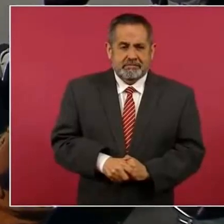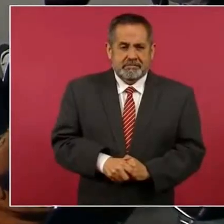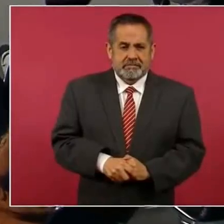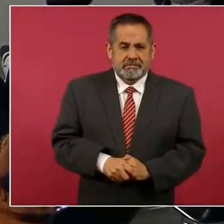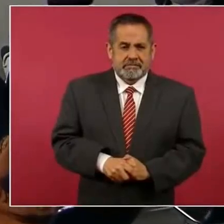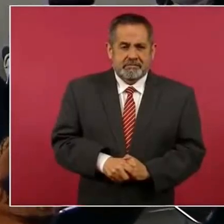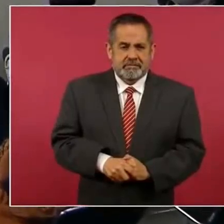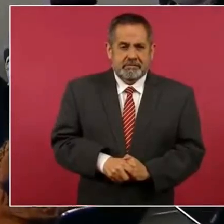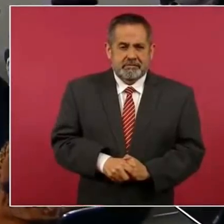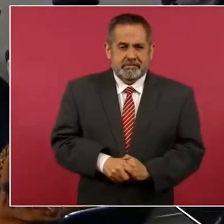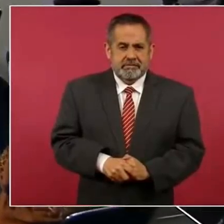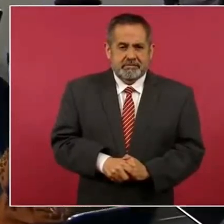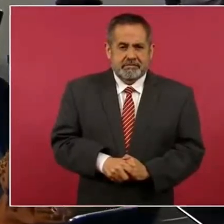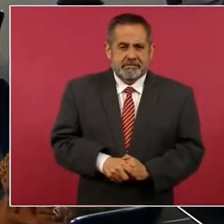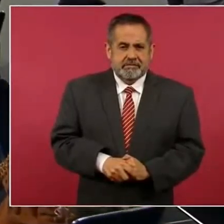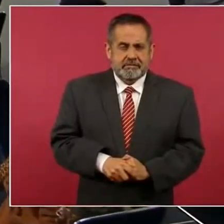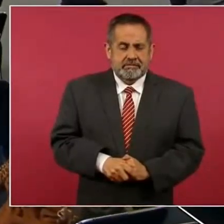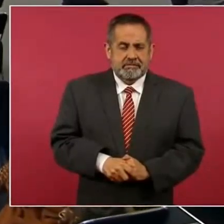sí